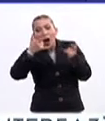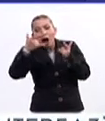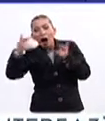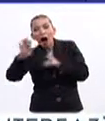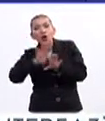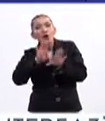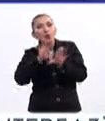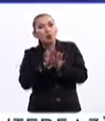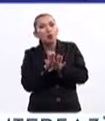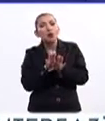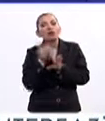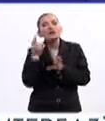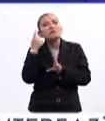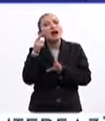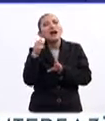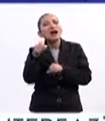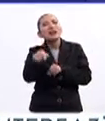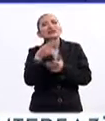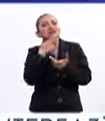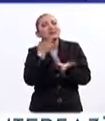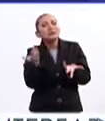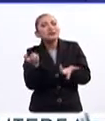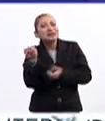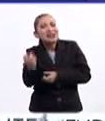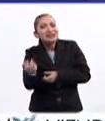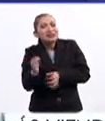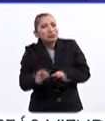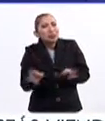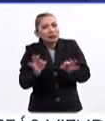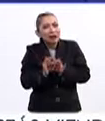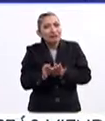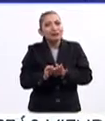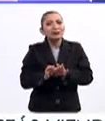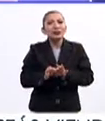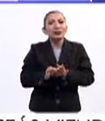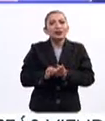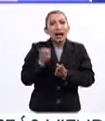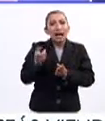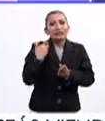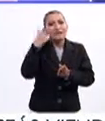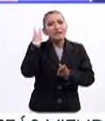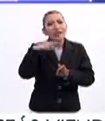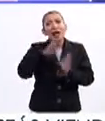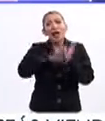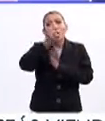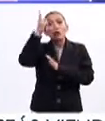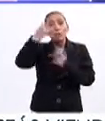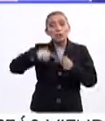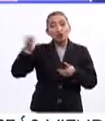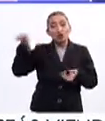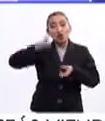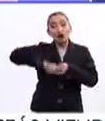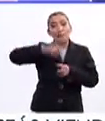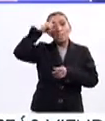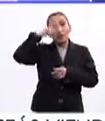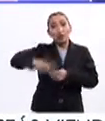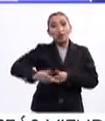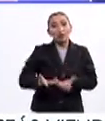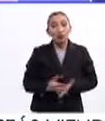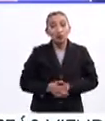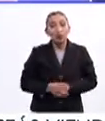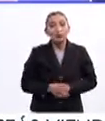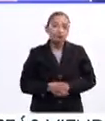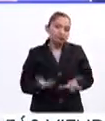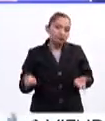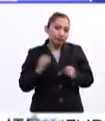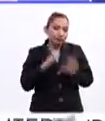cómo fue y para qué fue importante este viaje de un pasajero espacial mexicano y